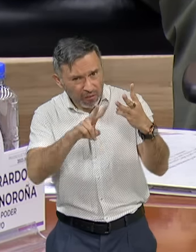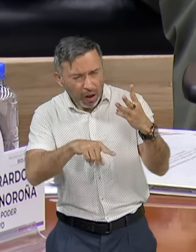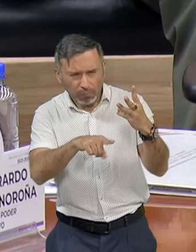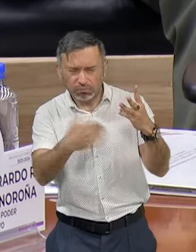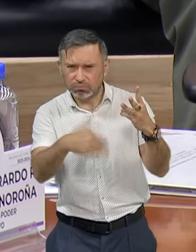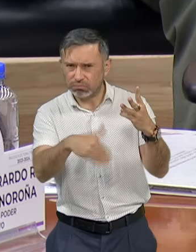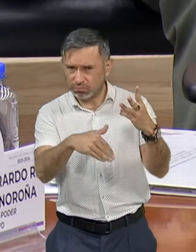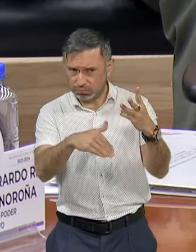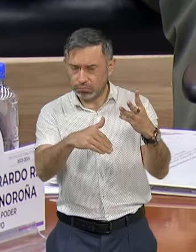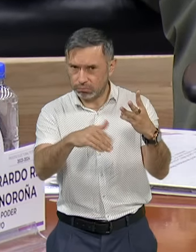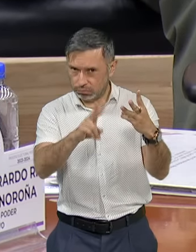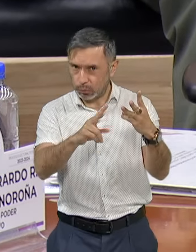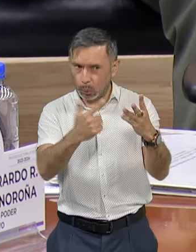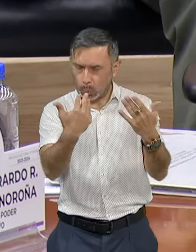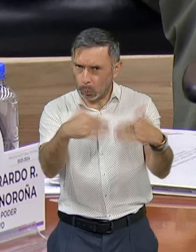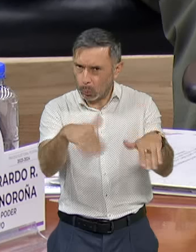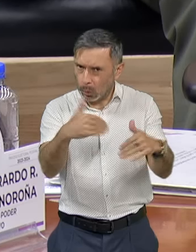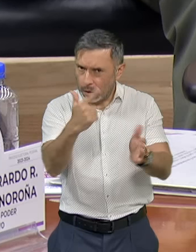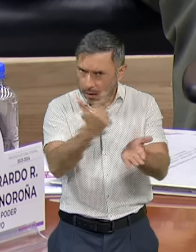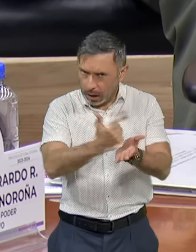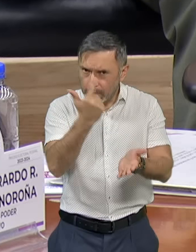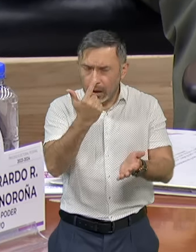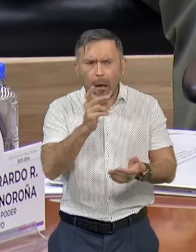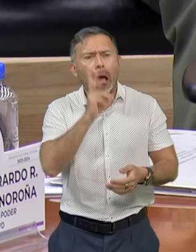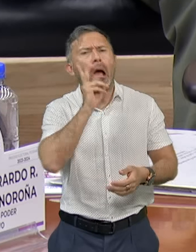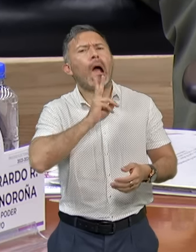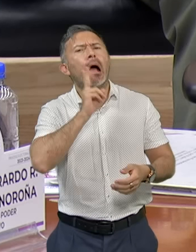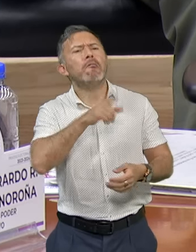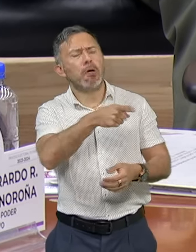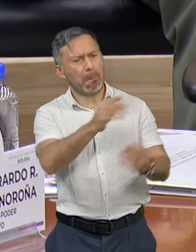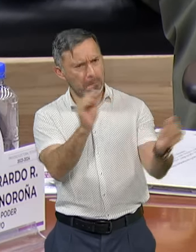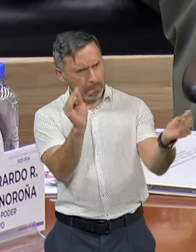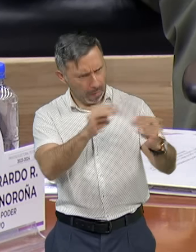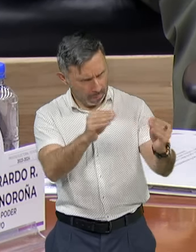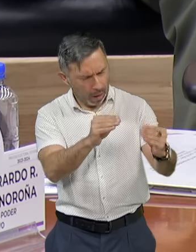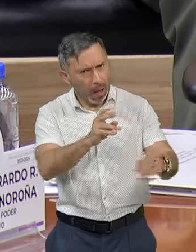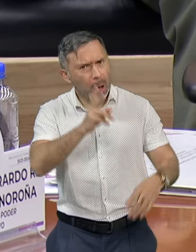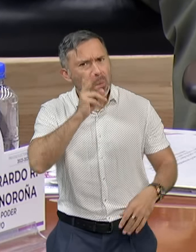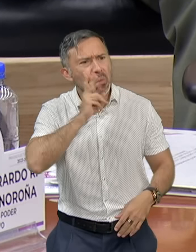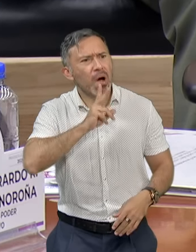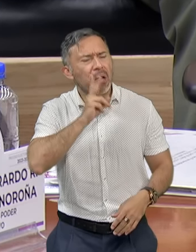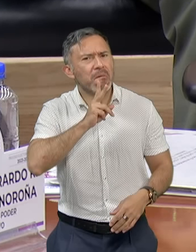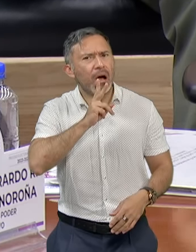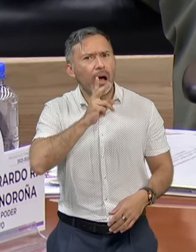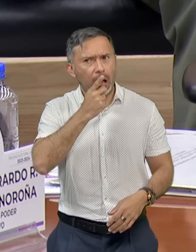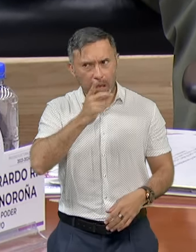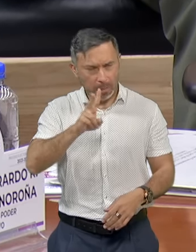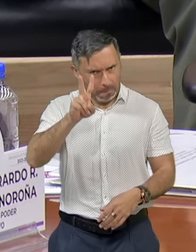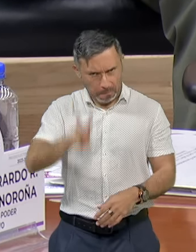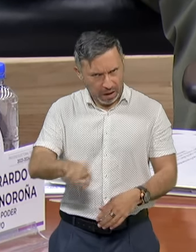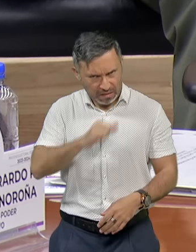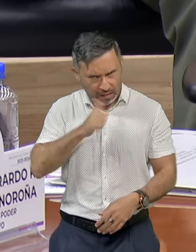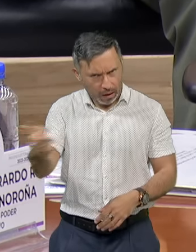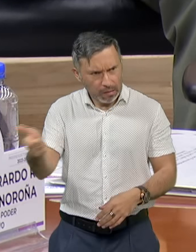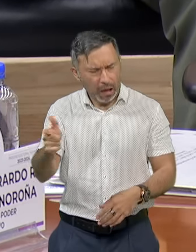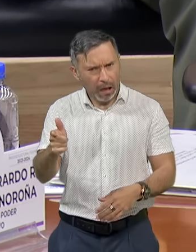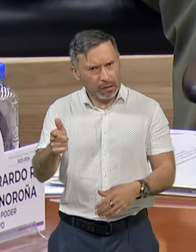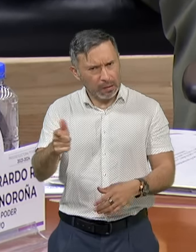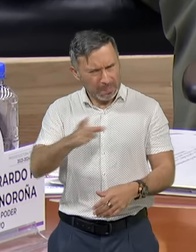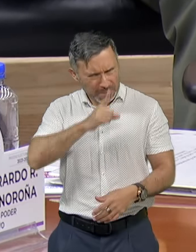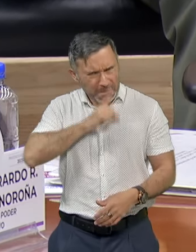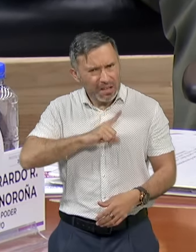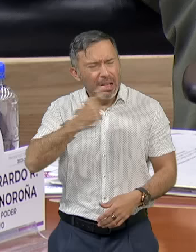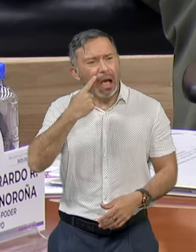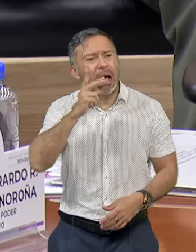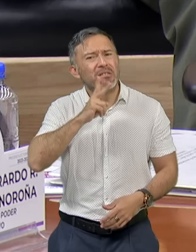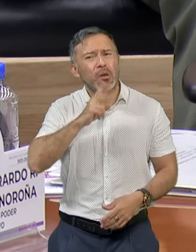discutan melos rebatan losos digan que faltó la verdad yo dejé